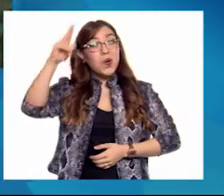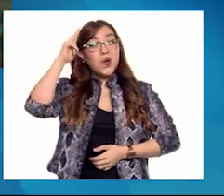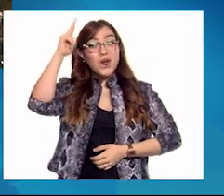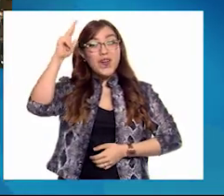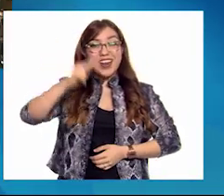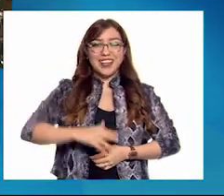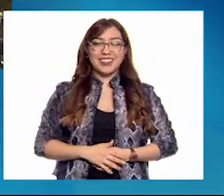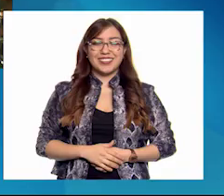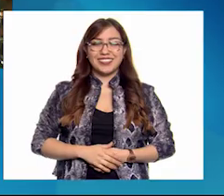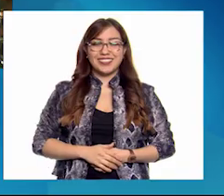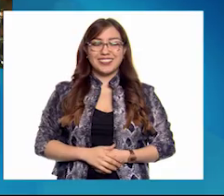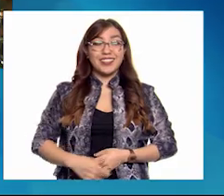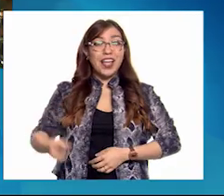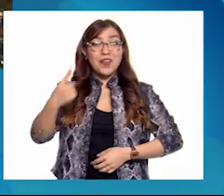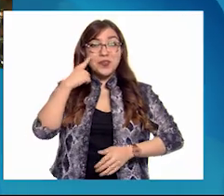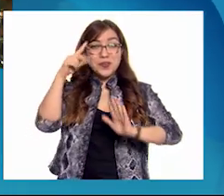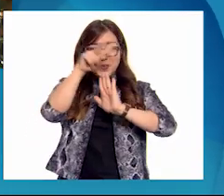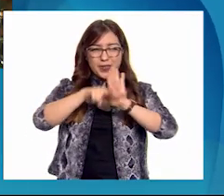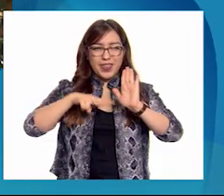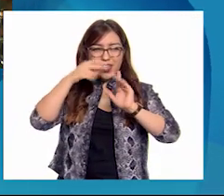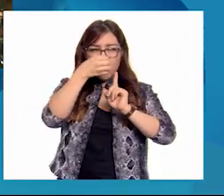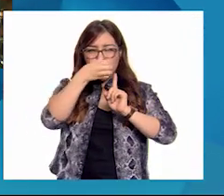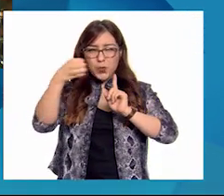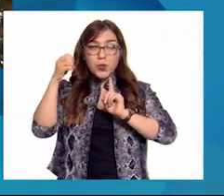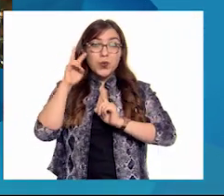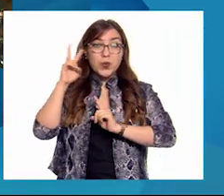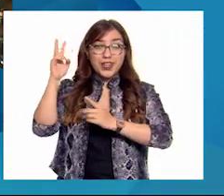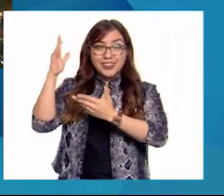¡Hola! ¡Vamos a ver el siguiente video!